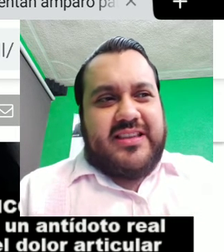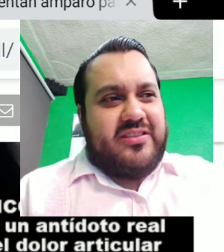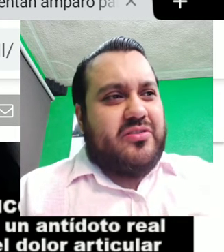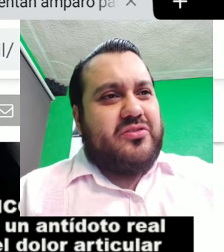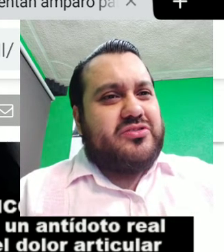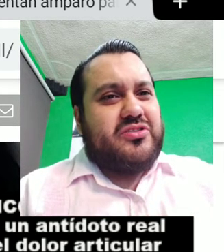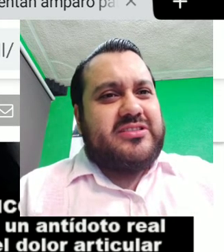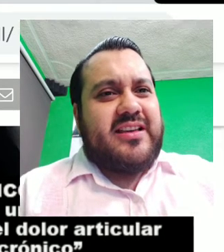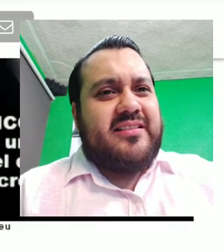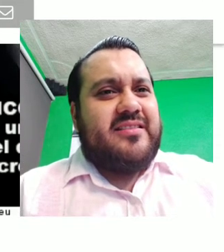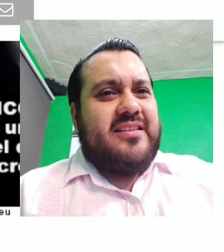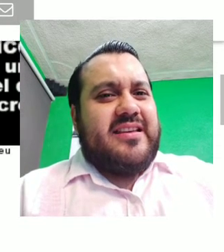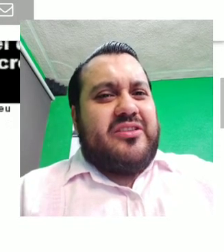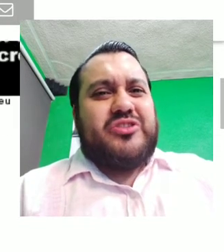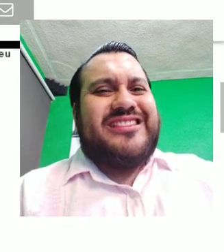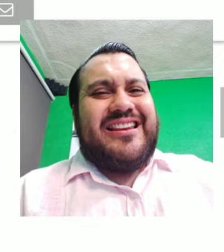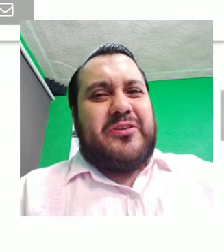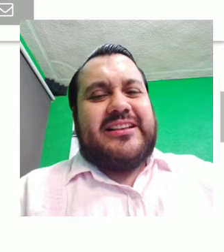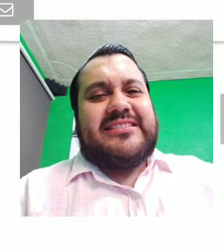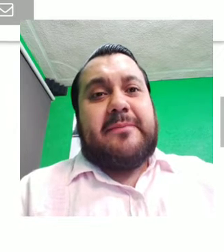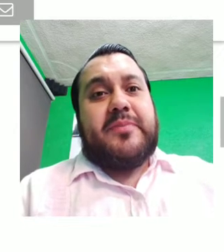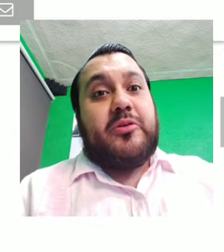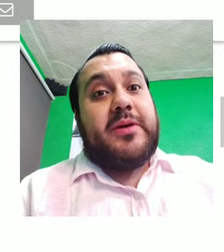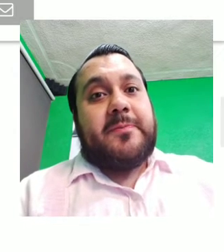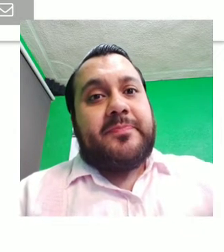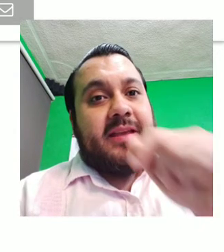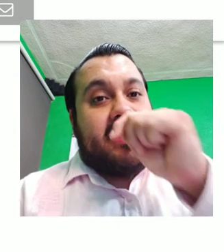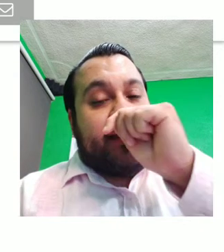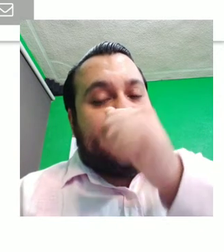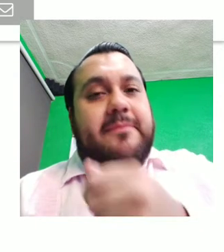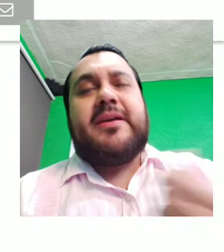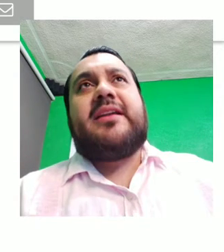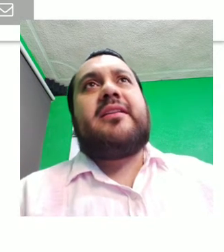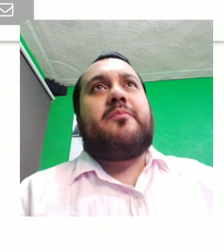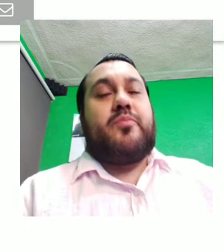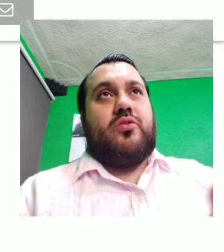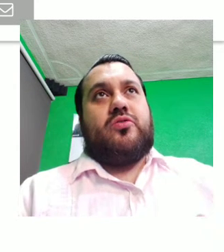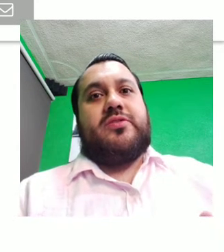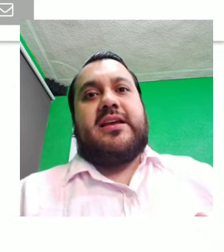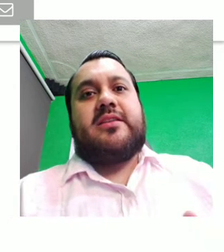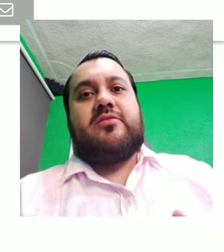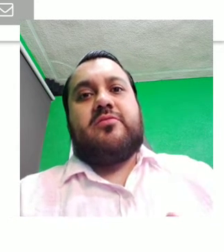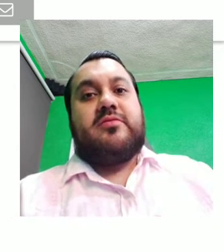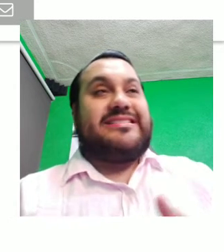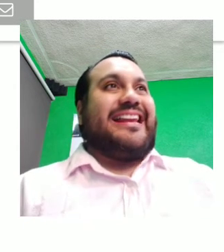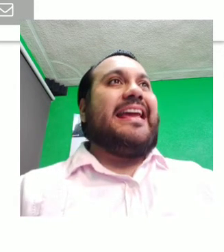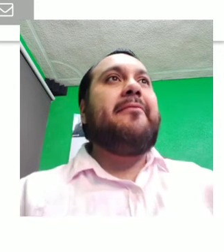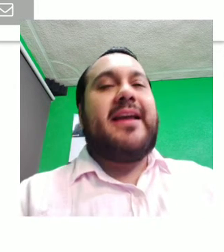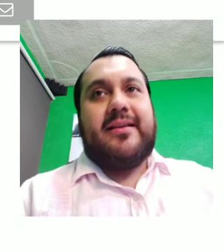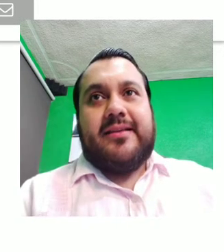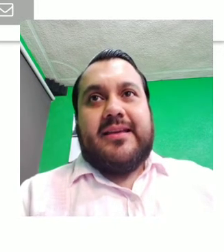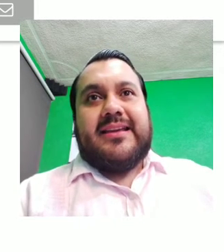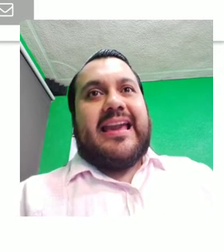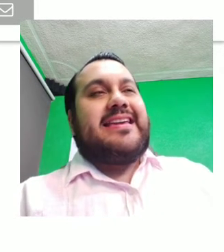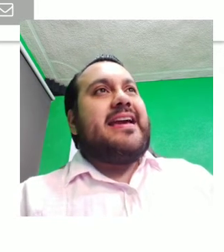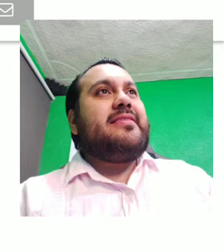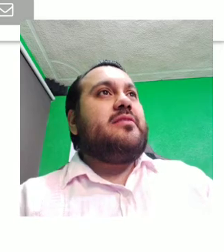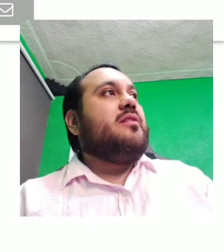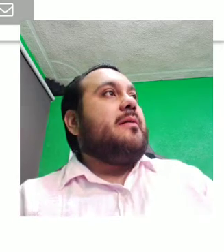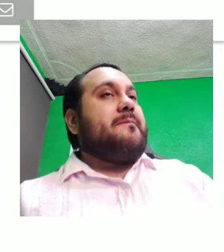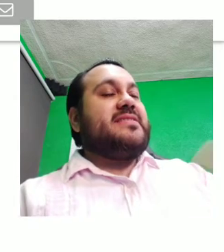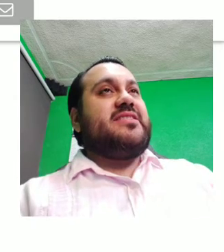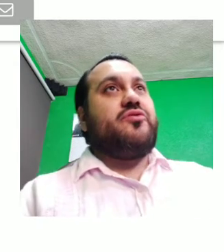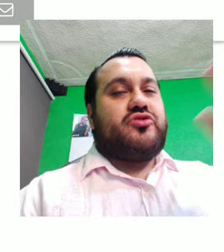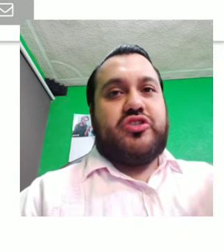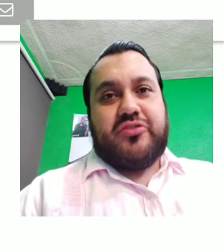eso sí no lo están no están en lo que están pero bueno quieren ver por lo contrario celebran que hayan